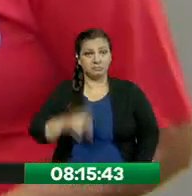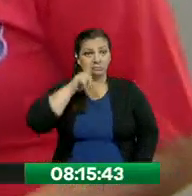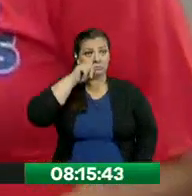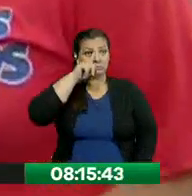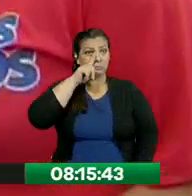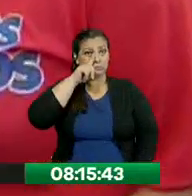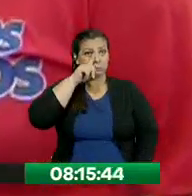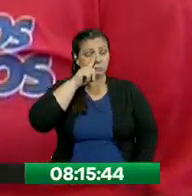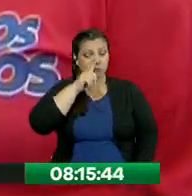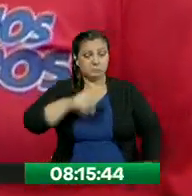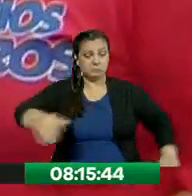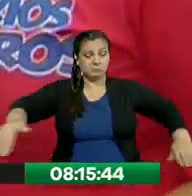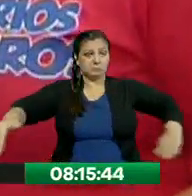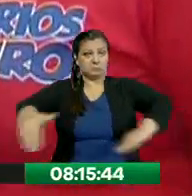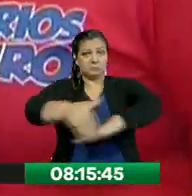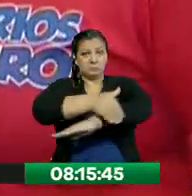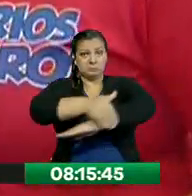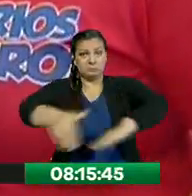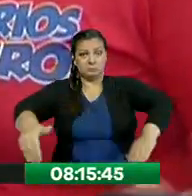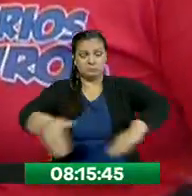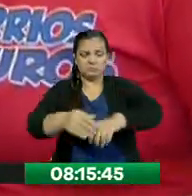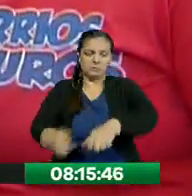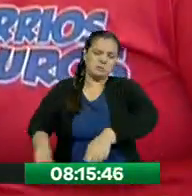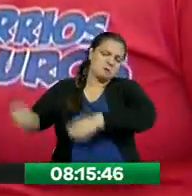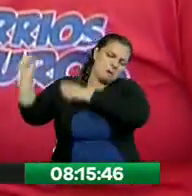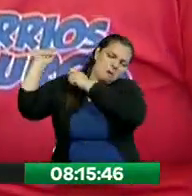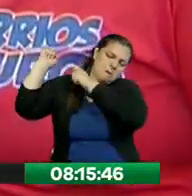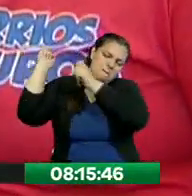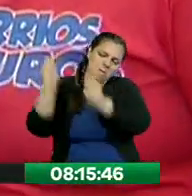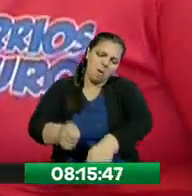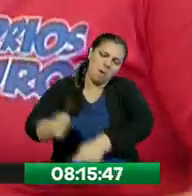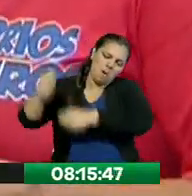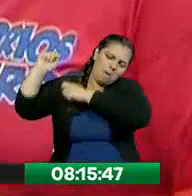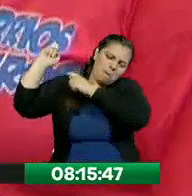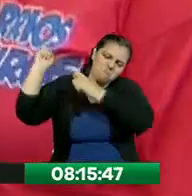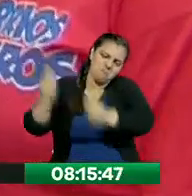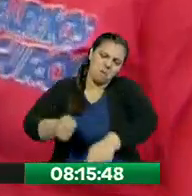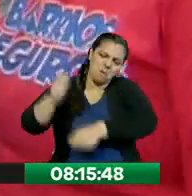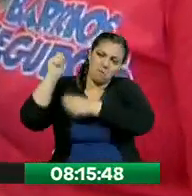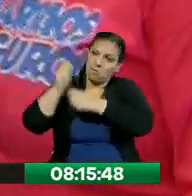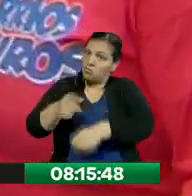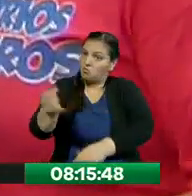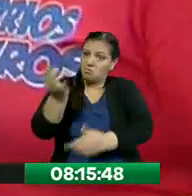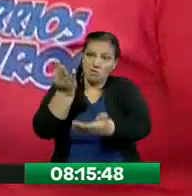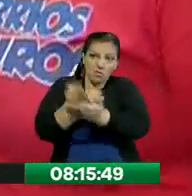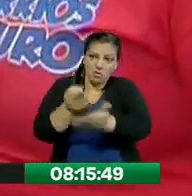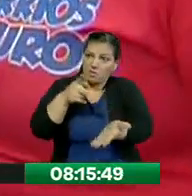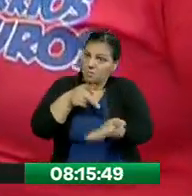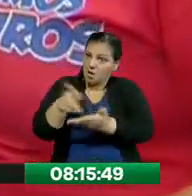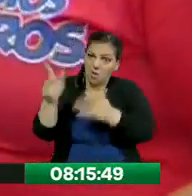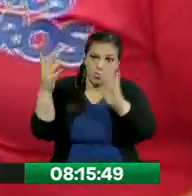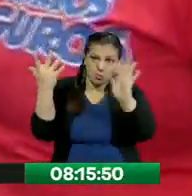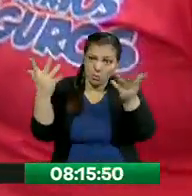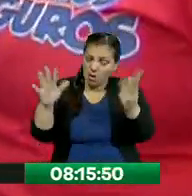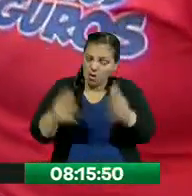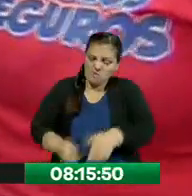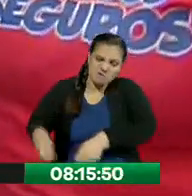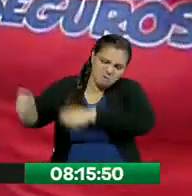vereda, dañan la vereda. Si el dueño de casa está, tiene cerramiento, rompen acá afuera con el combo y